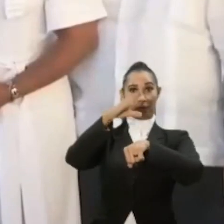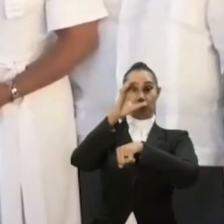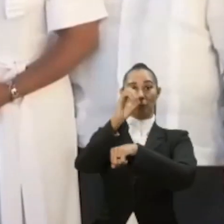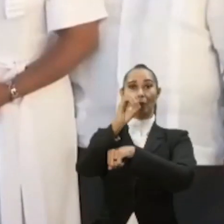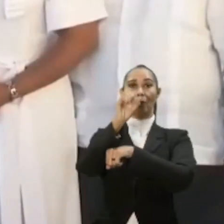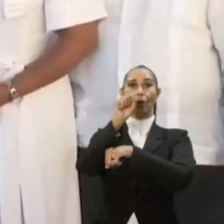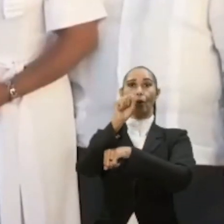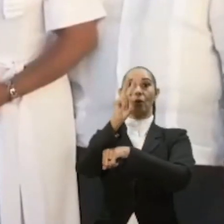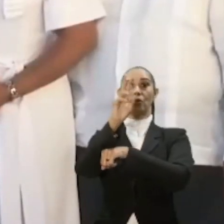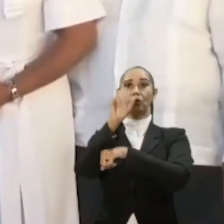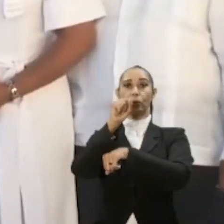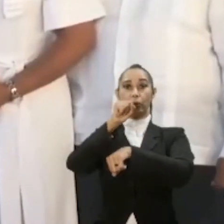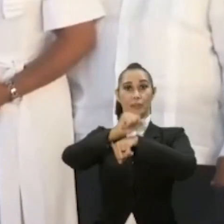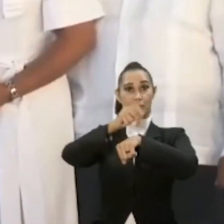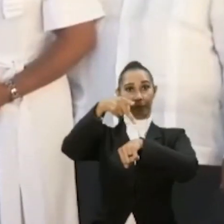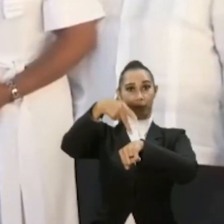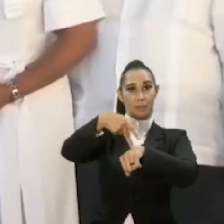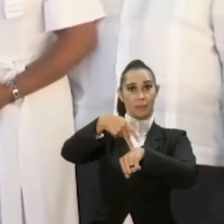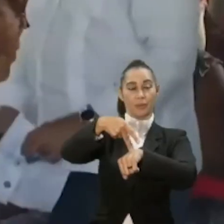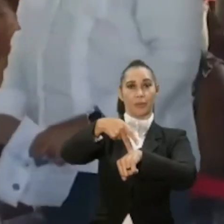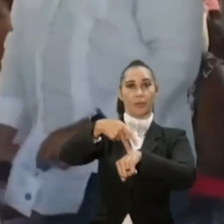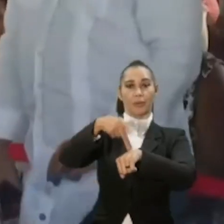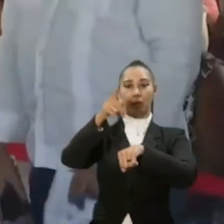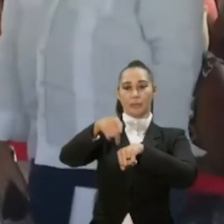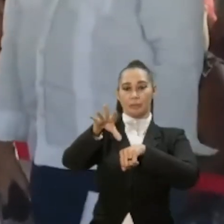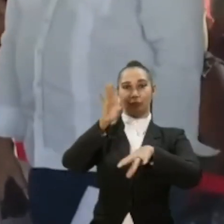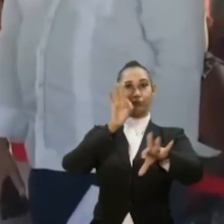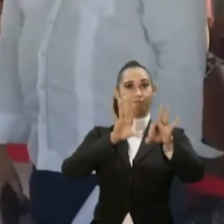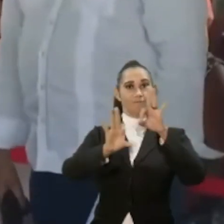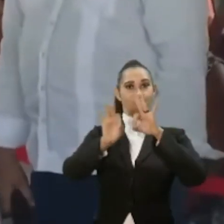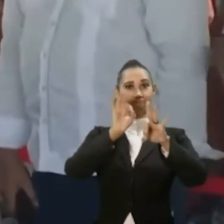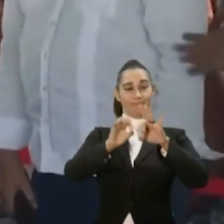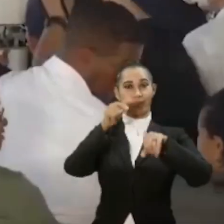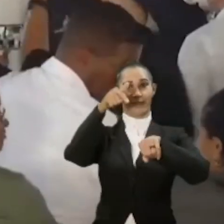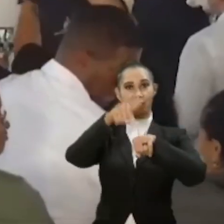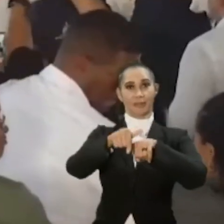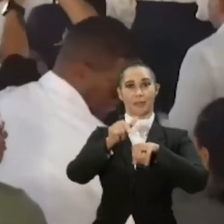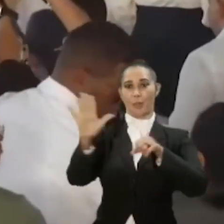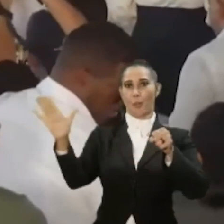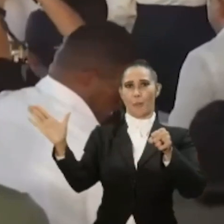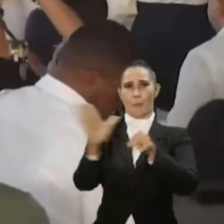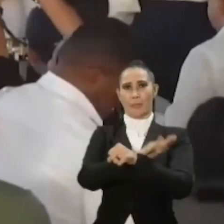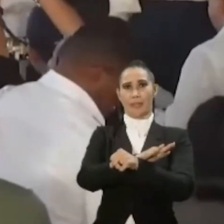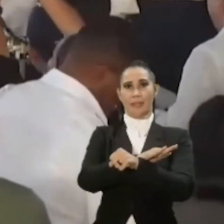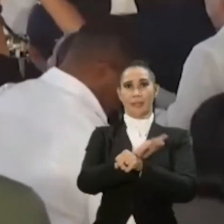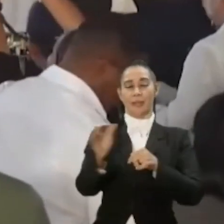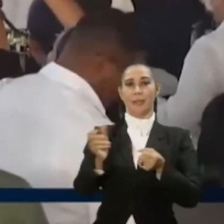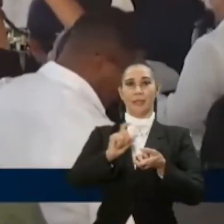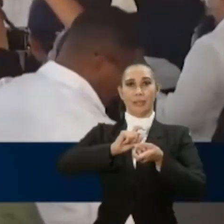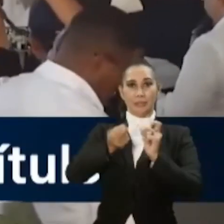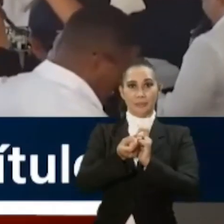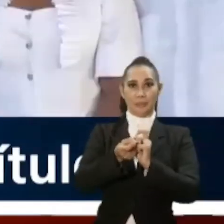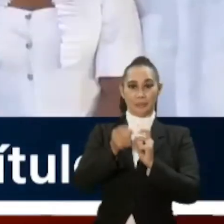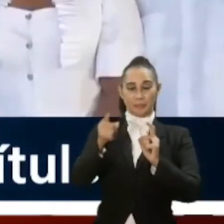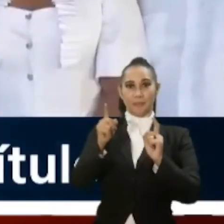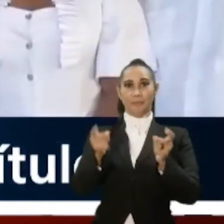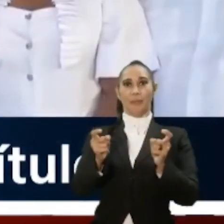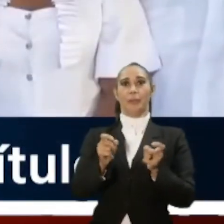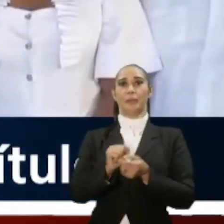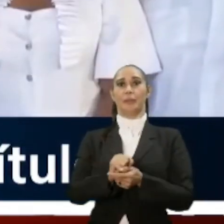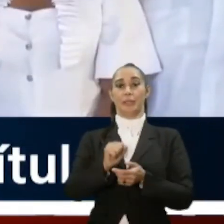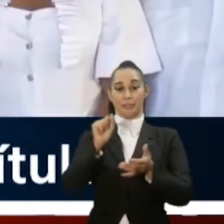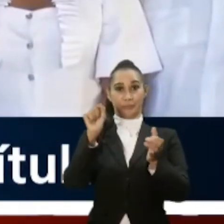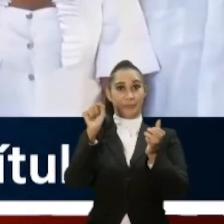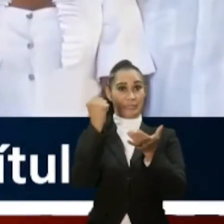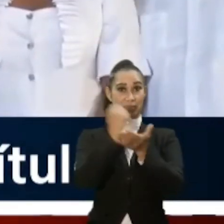en la provincia de San Pedro de Macorís, ha sido medido y se encuentra completamente regulado en términos de su